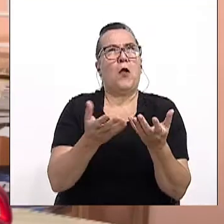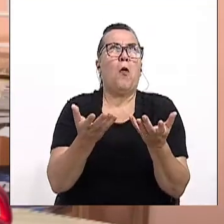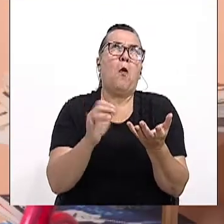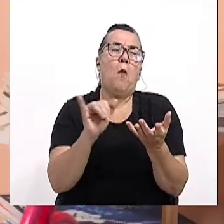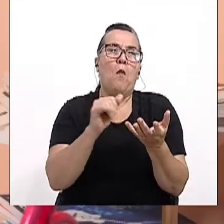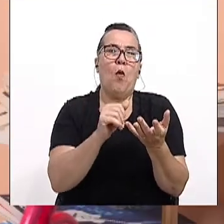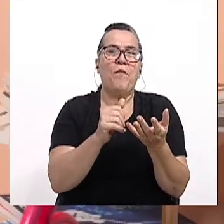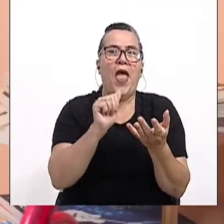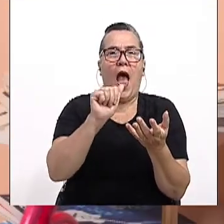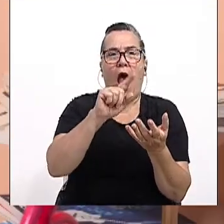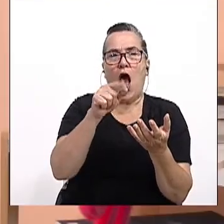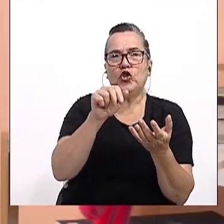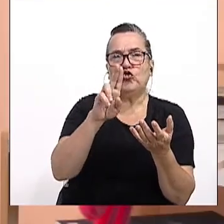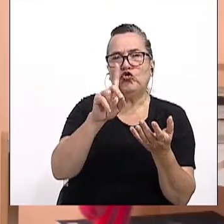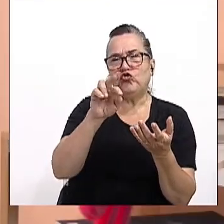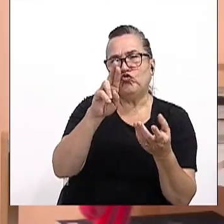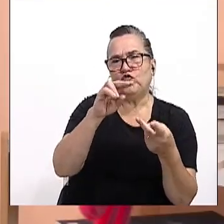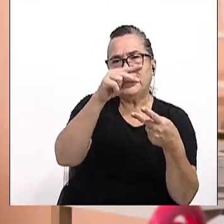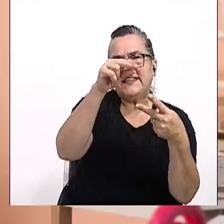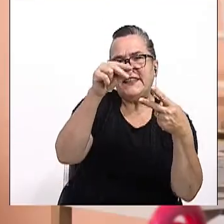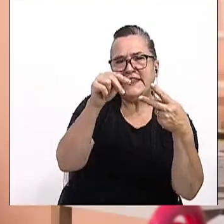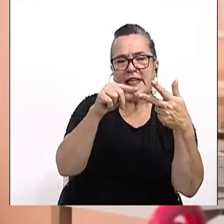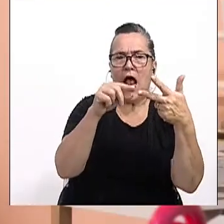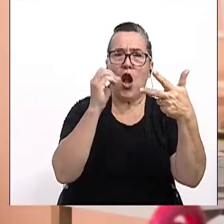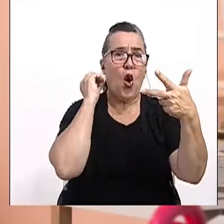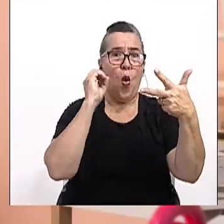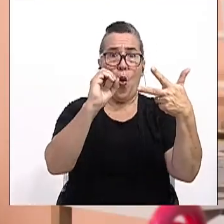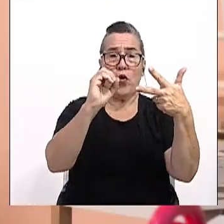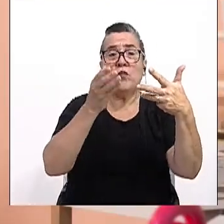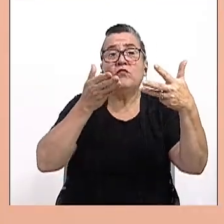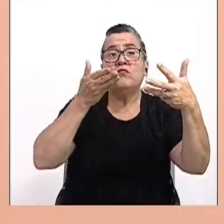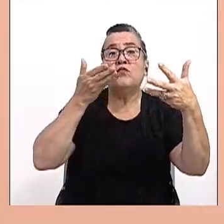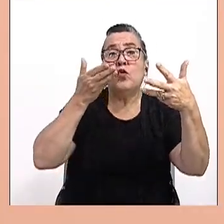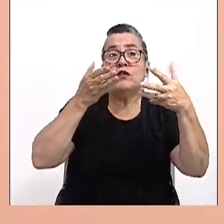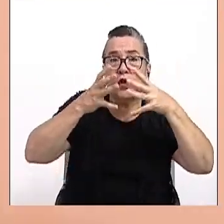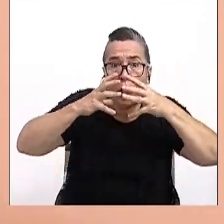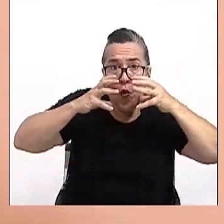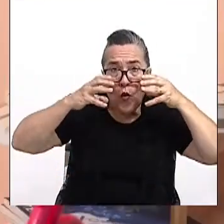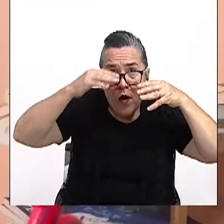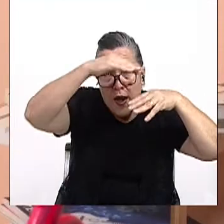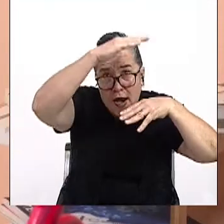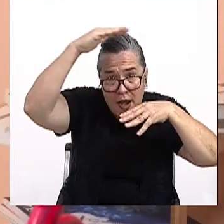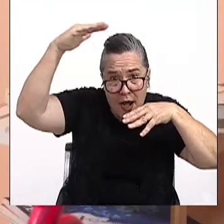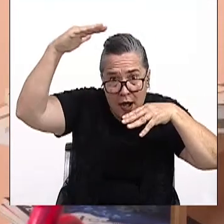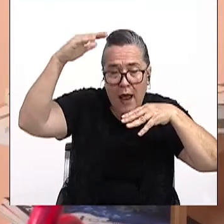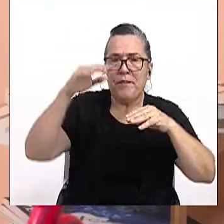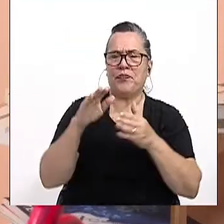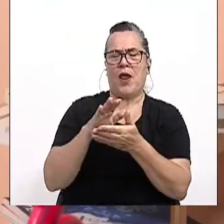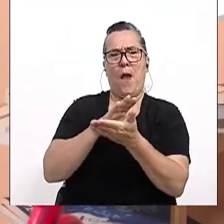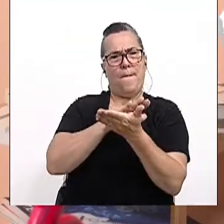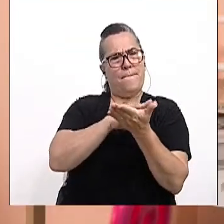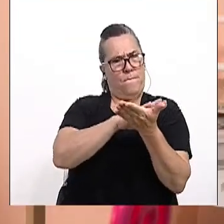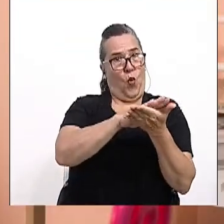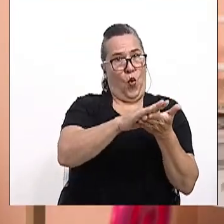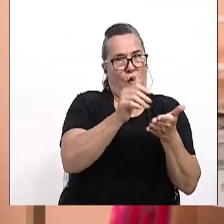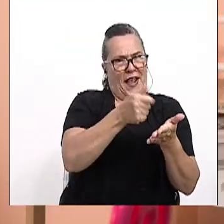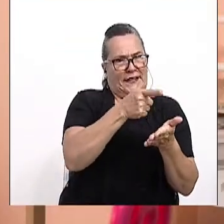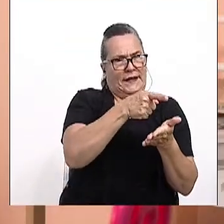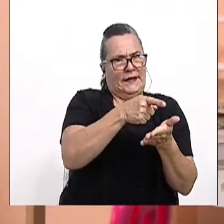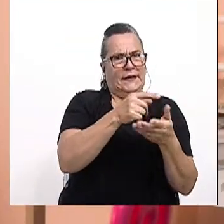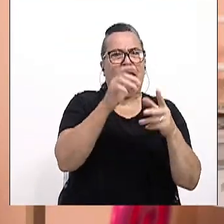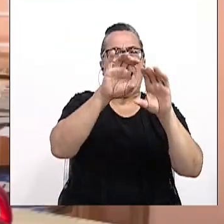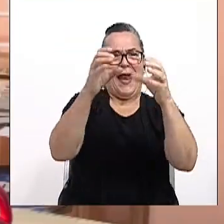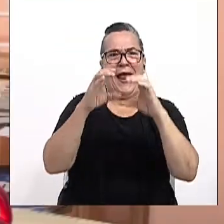el azufre, la sal, el oro o el oxígeno que utilizan los buzos para estar bajo el agua. Las puras, a su vez, se clasifican